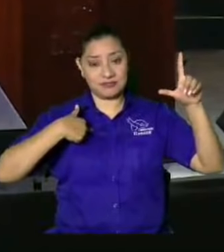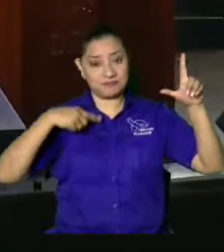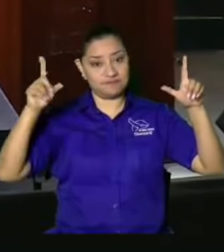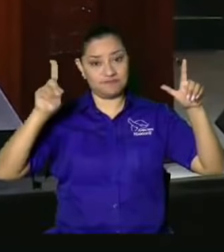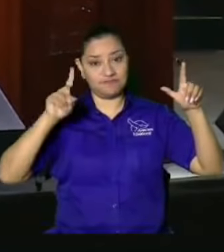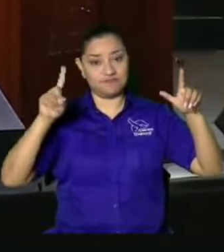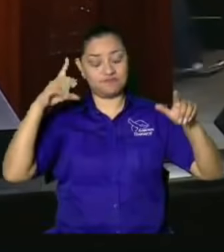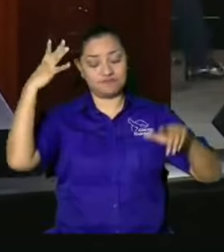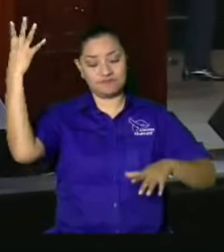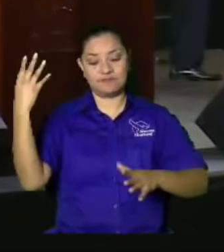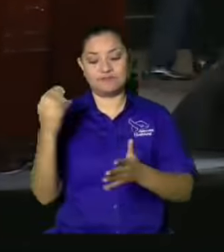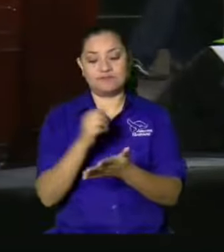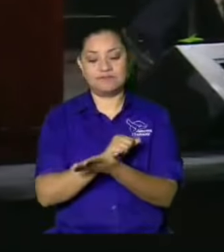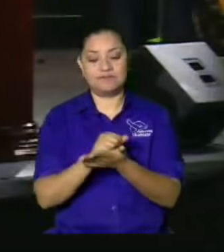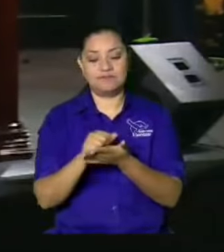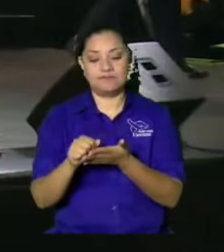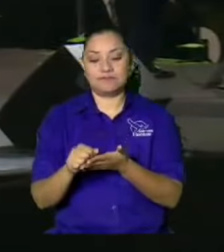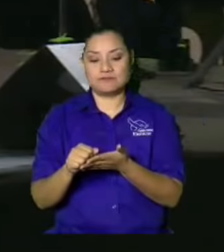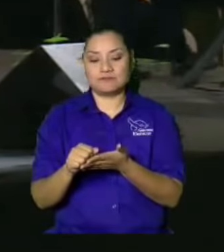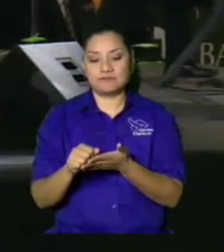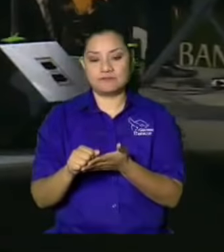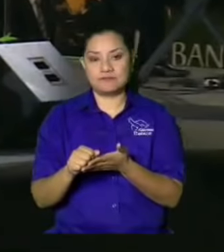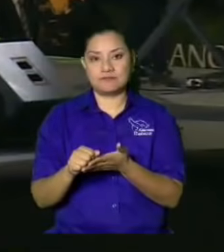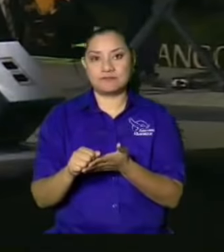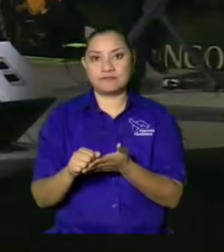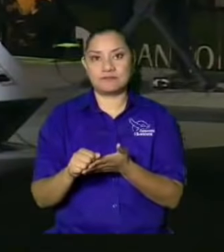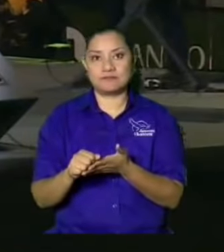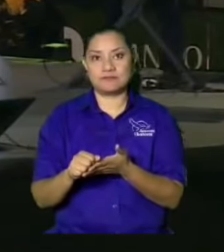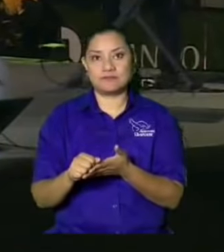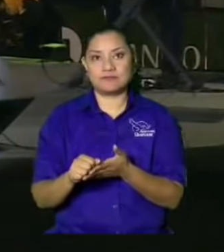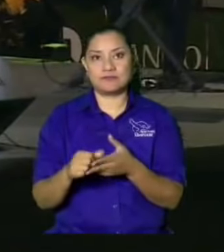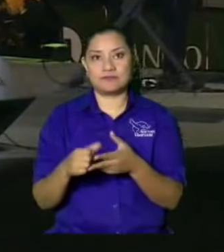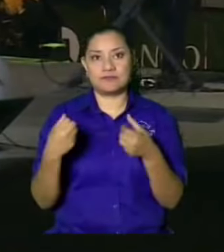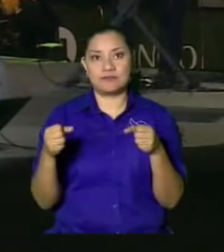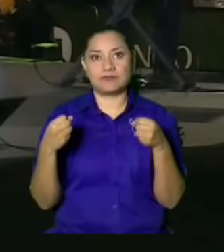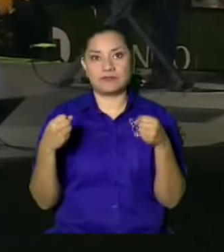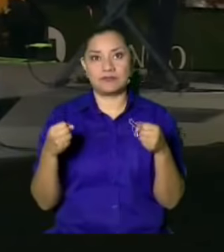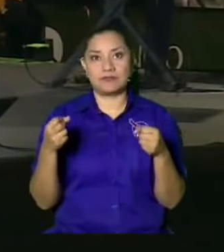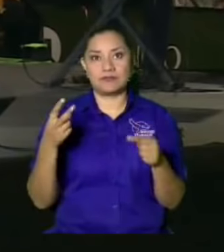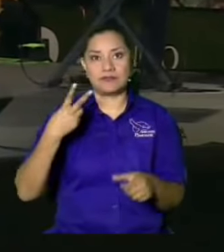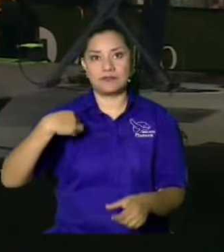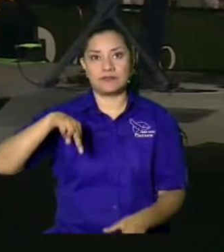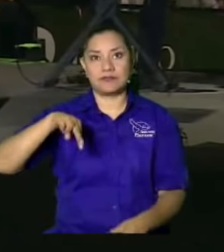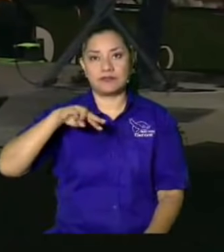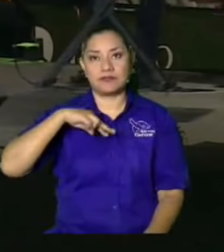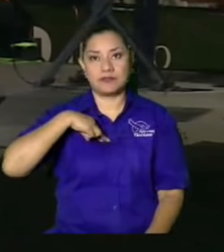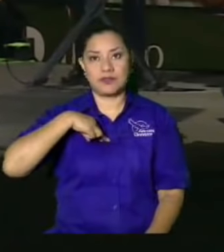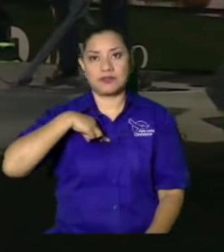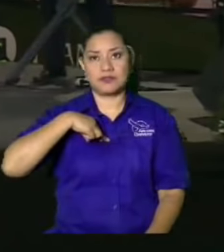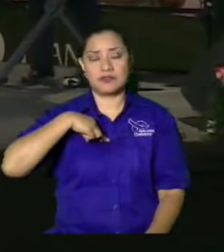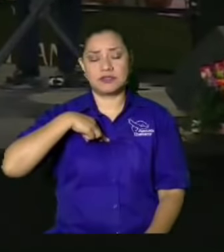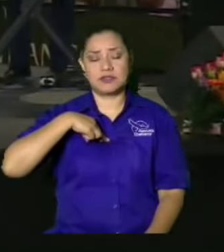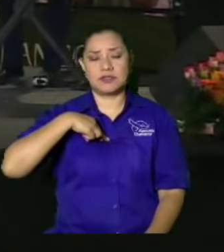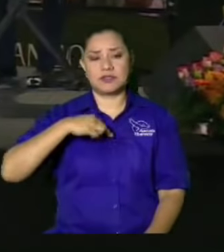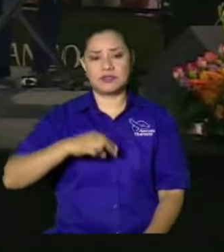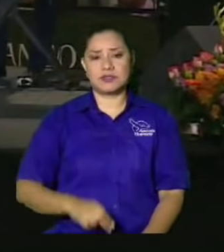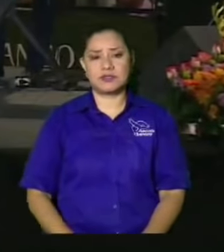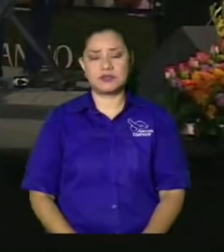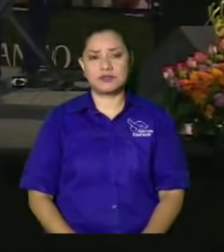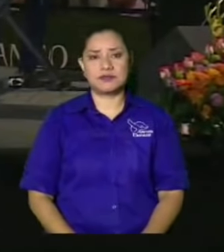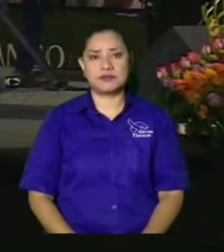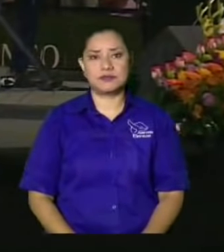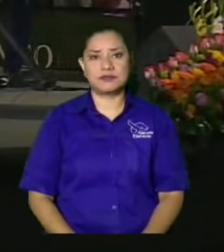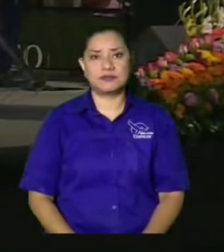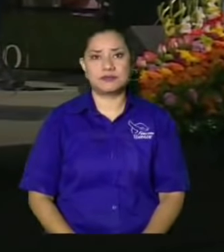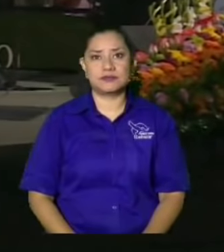el Espíritu Santo, por favor, que haga una obra extraordinaria con nosotros. Hay mucho que tocar sobre los hijos acá, pero por favor,